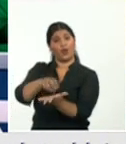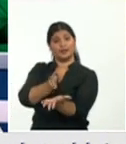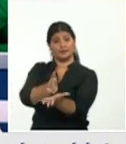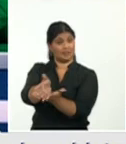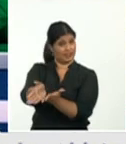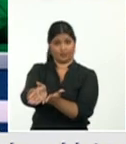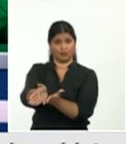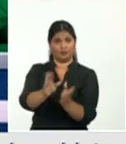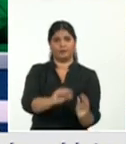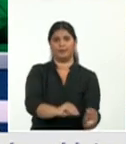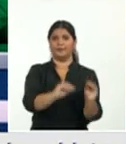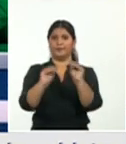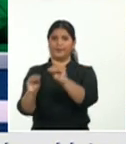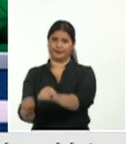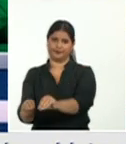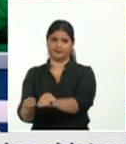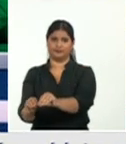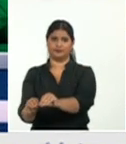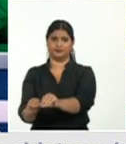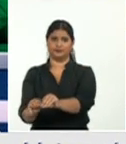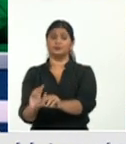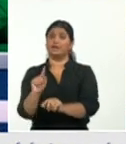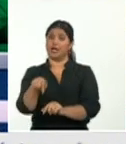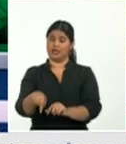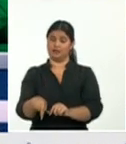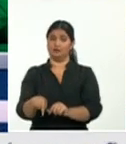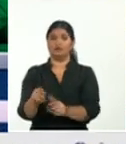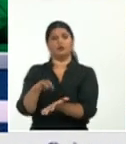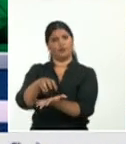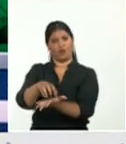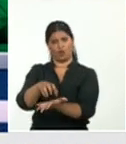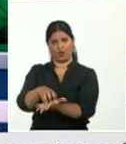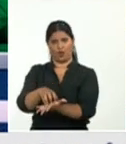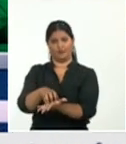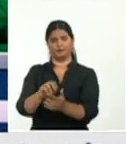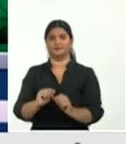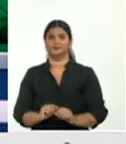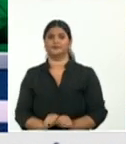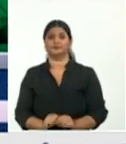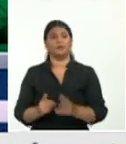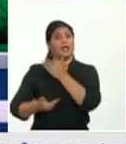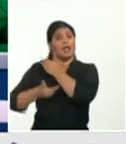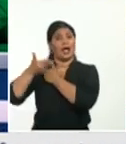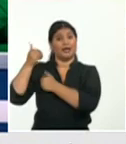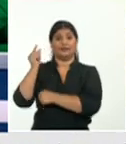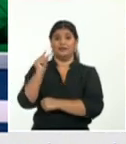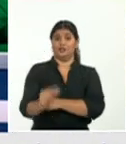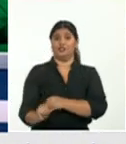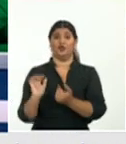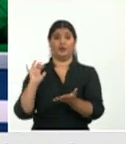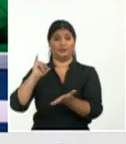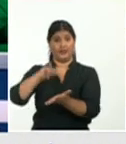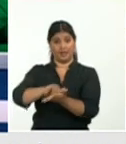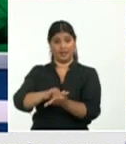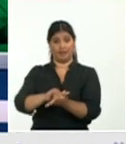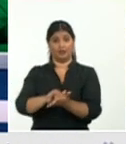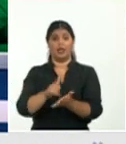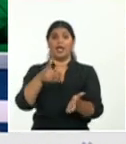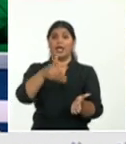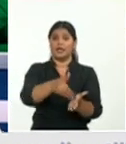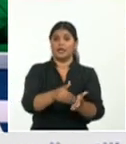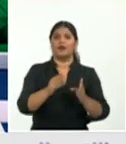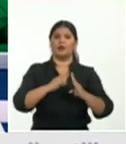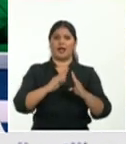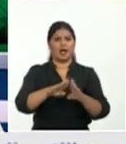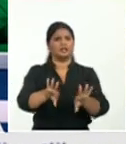momento determinado de que iban para las viviendas y lamentablemente provocó una alta transmisión porque no se cumplían las medidas. Eso es un